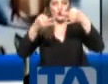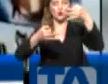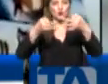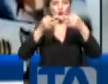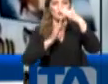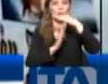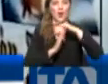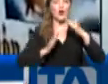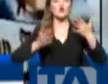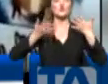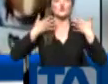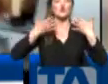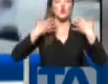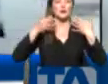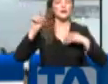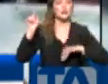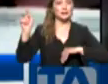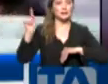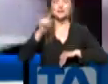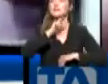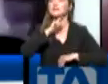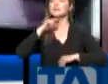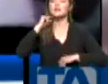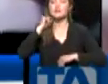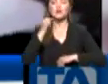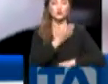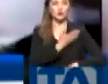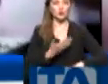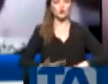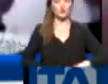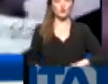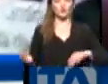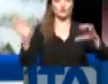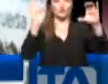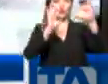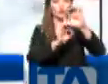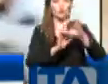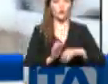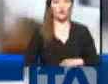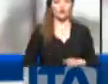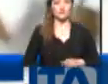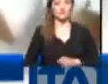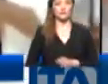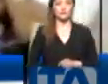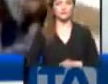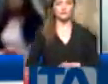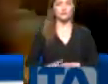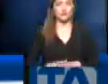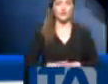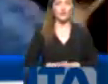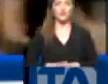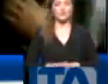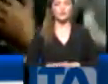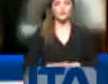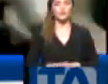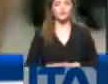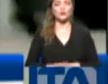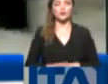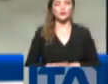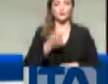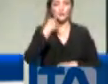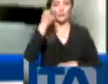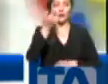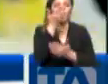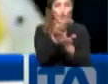la Paz en Guayaquil, el sacerdote presidente del Consejo de Participación Ciudadana y Control Social manifestó